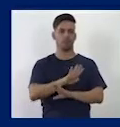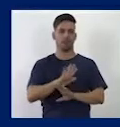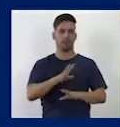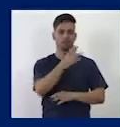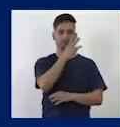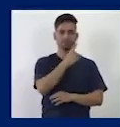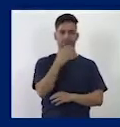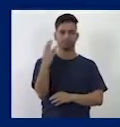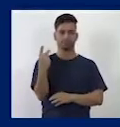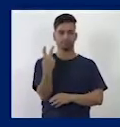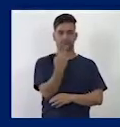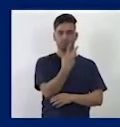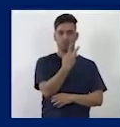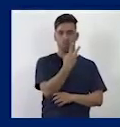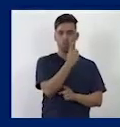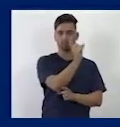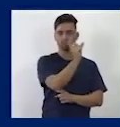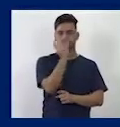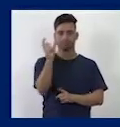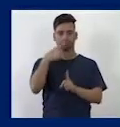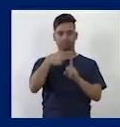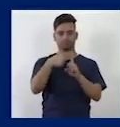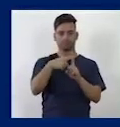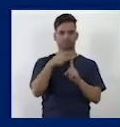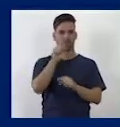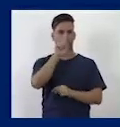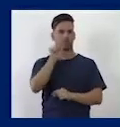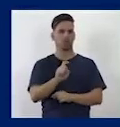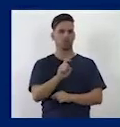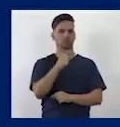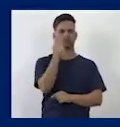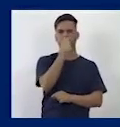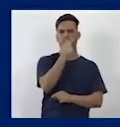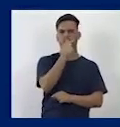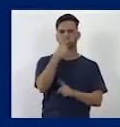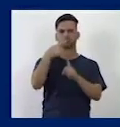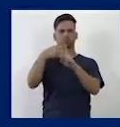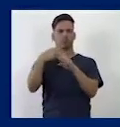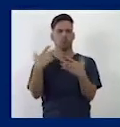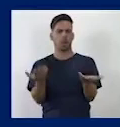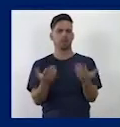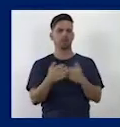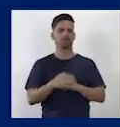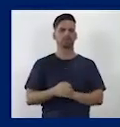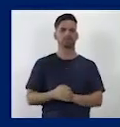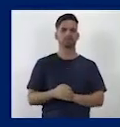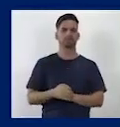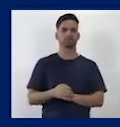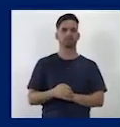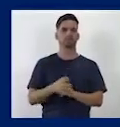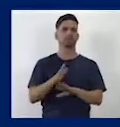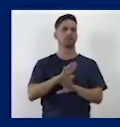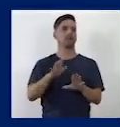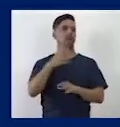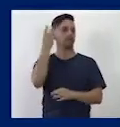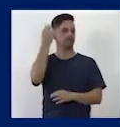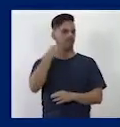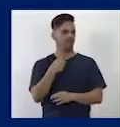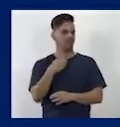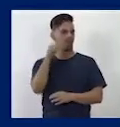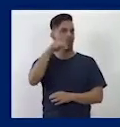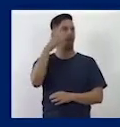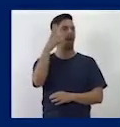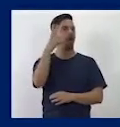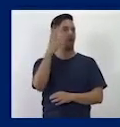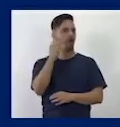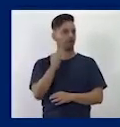de la razón del potencial puedes responder la pregunta ya sabes si es positivo o negativo y ya sabemos qué hacer cuándo cómo responder cuando